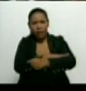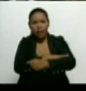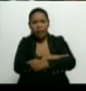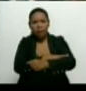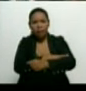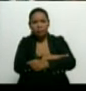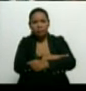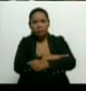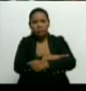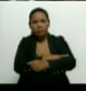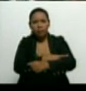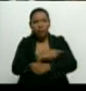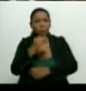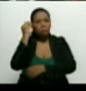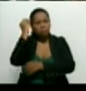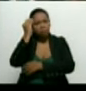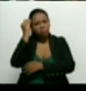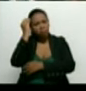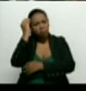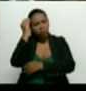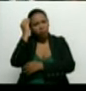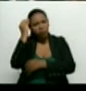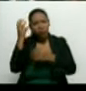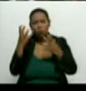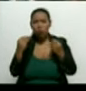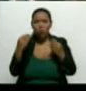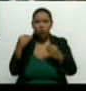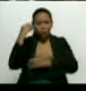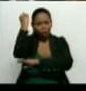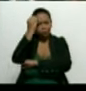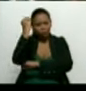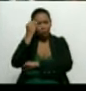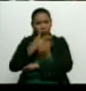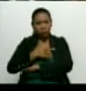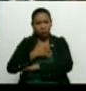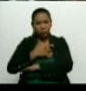Pensamos demasiado y sentimos muy poco.